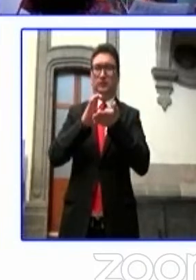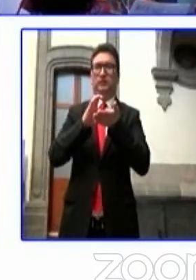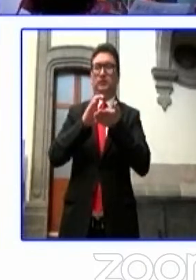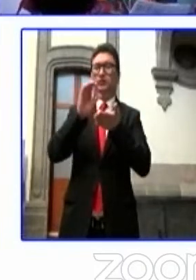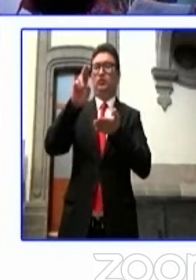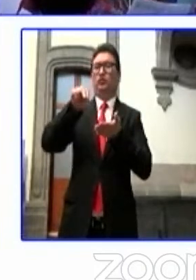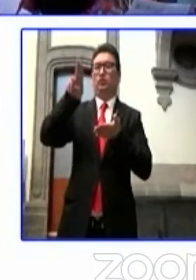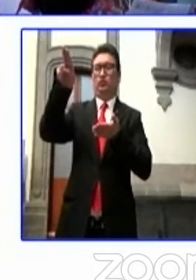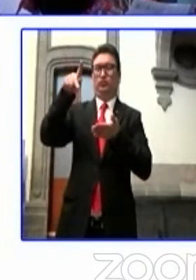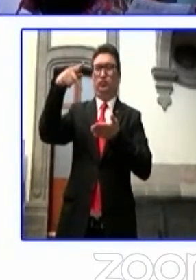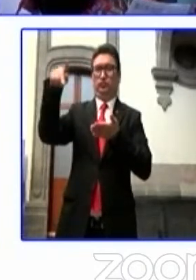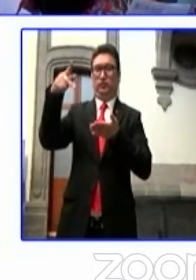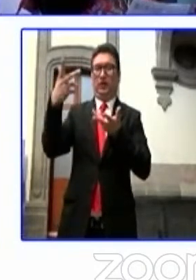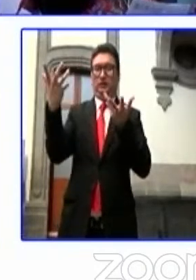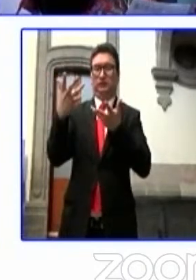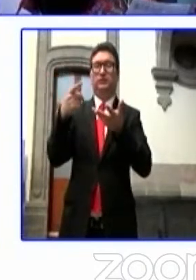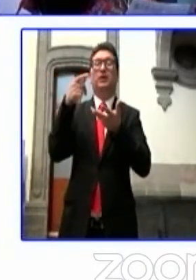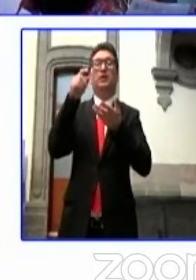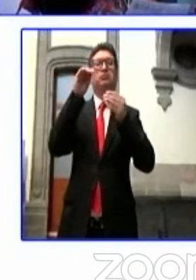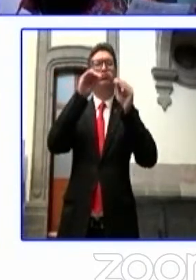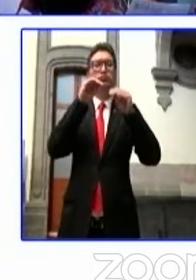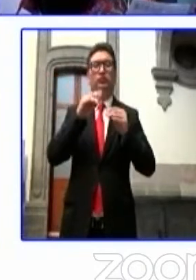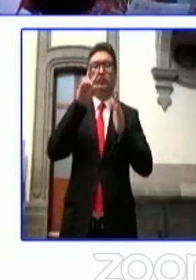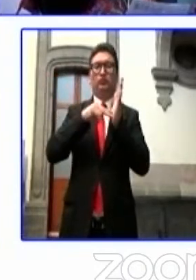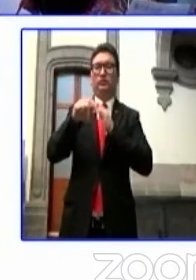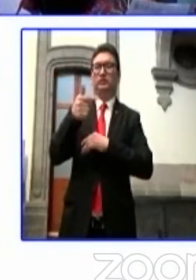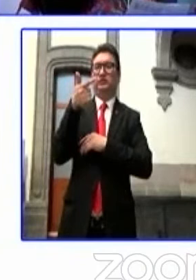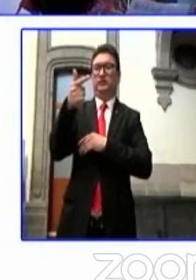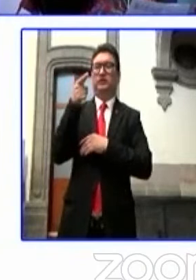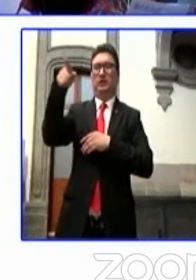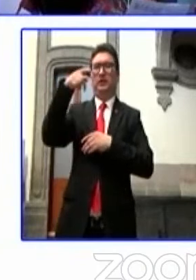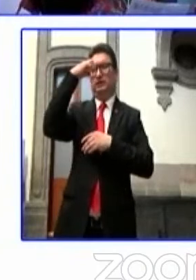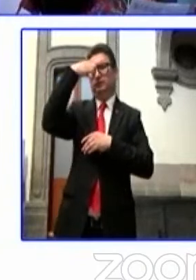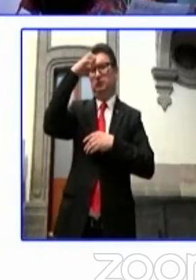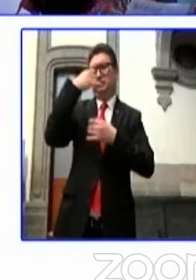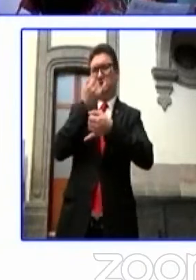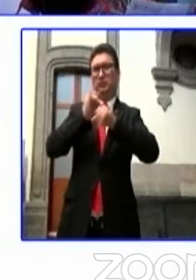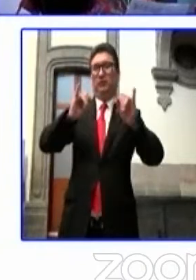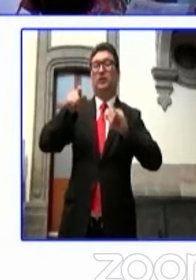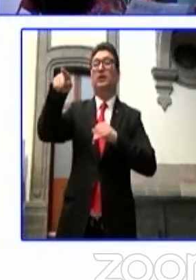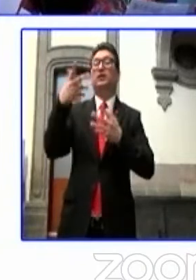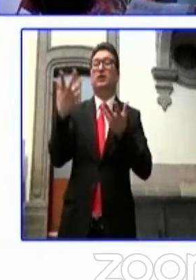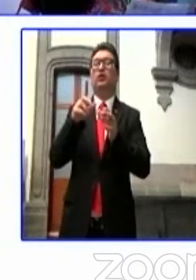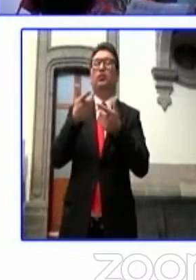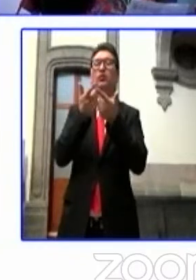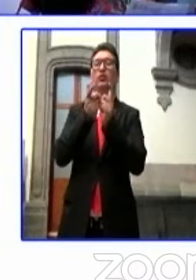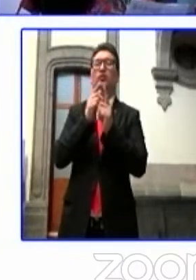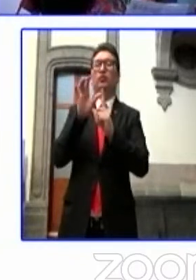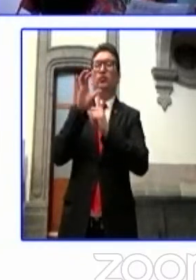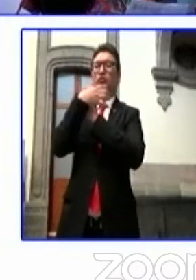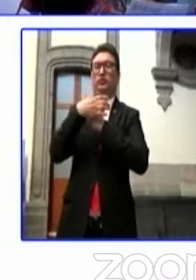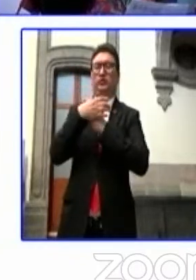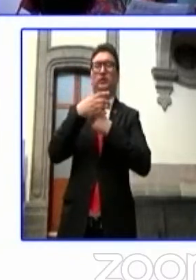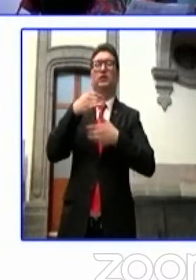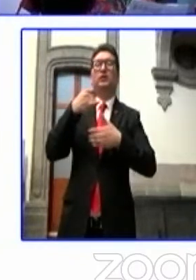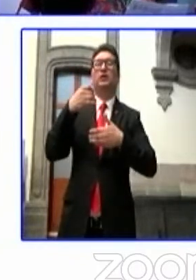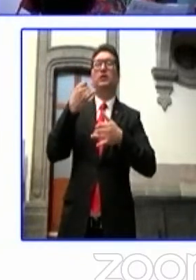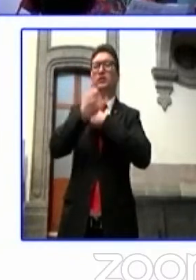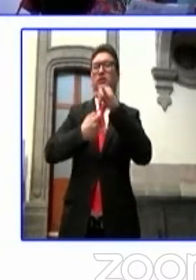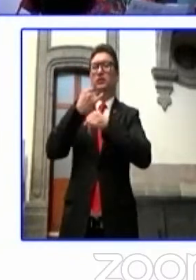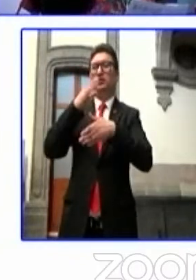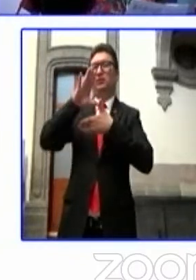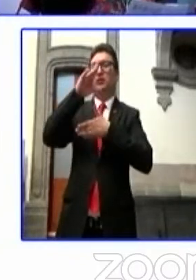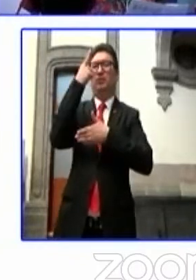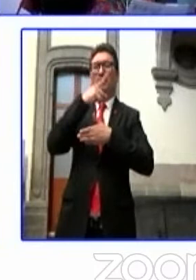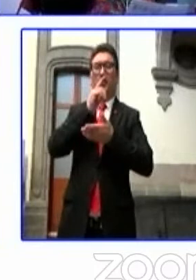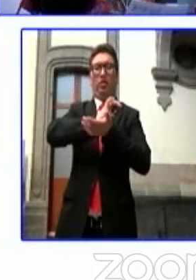ONU. Durante 2007, como experta independiente, fue integrante del Comité Interamericano para la Eliminación de Todas las Formas